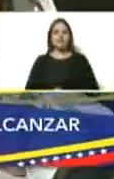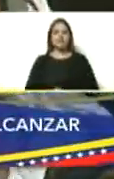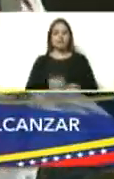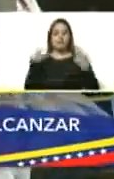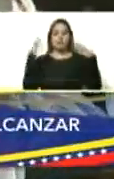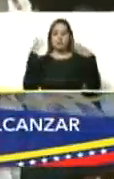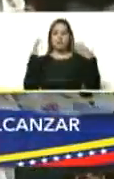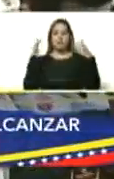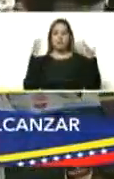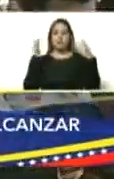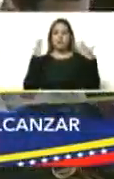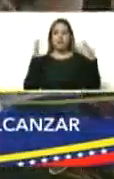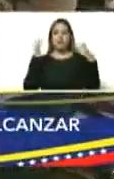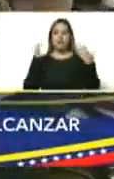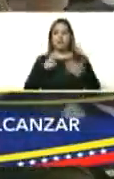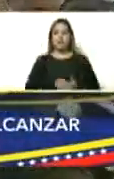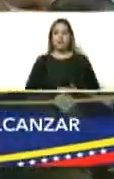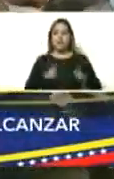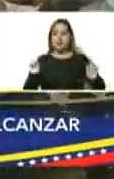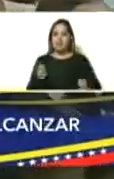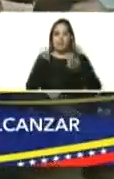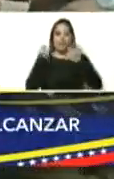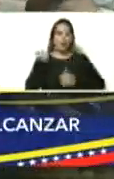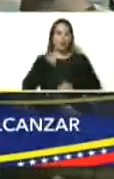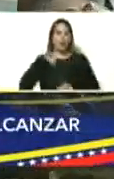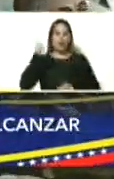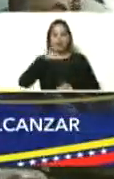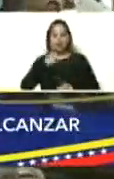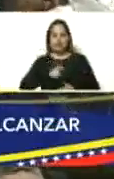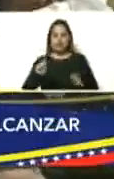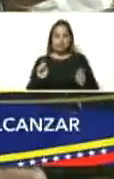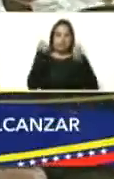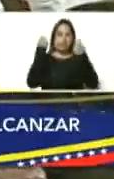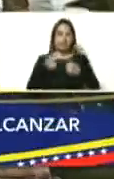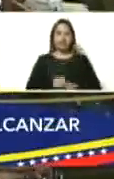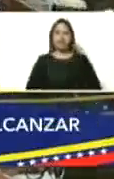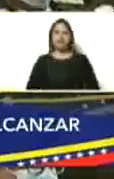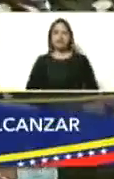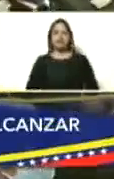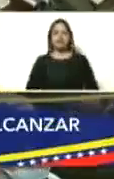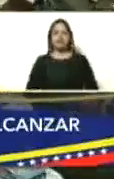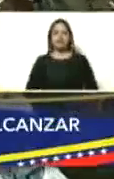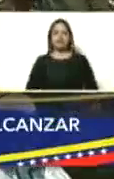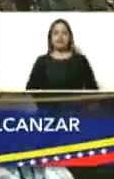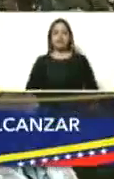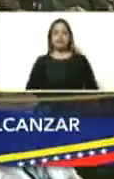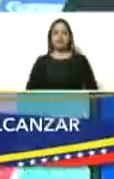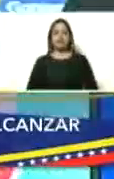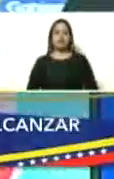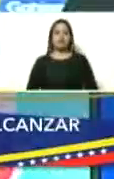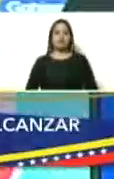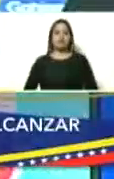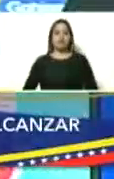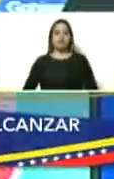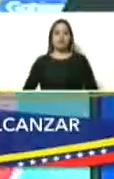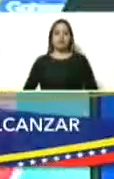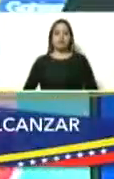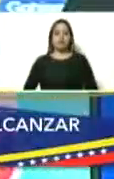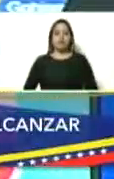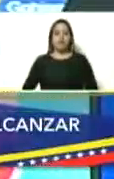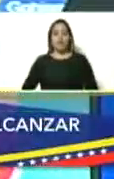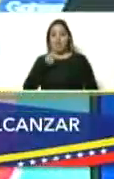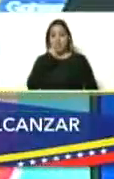Sanar al que tiene que ser sanado, Por eso es que digo que el concepto